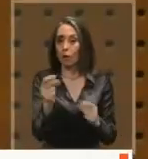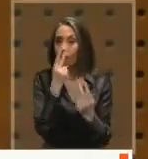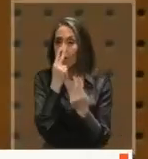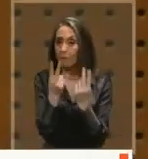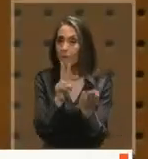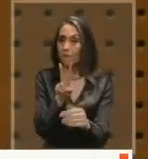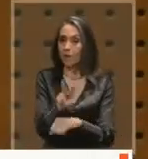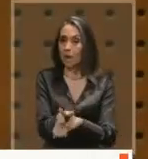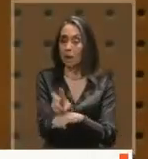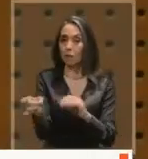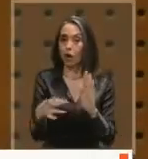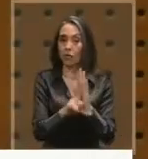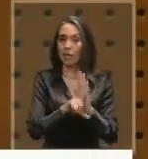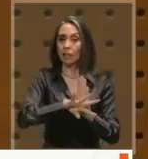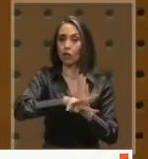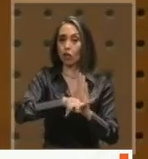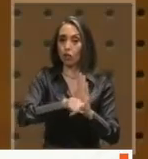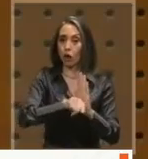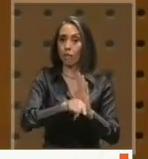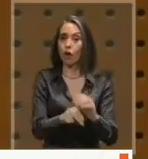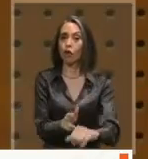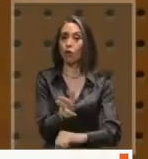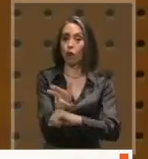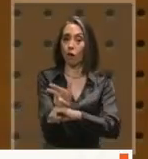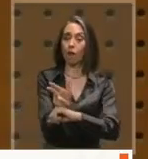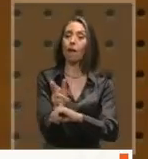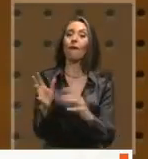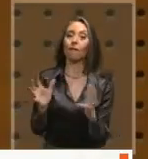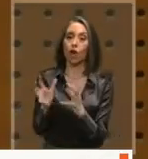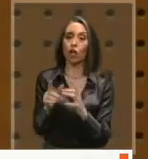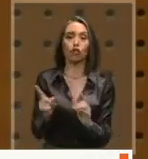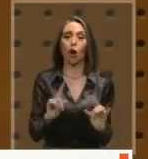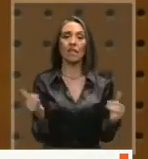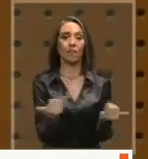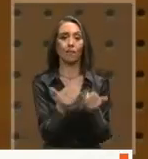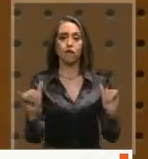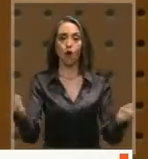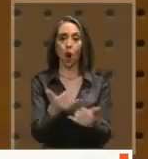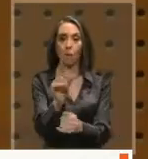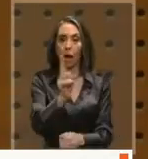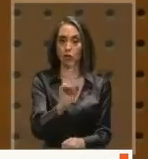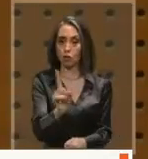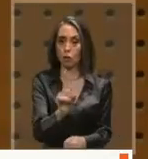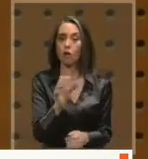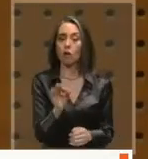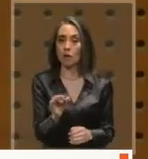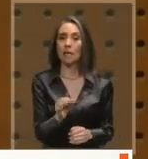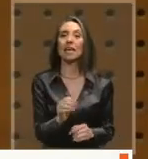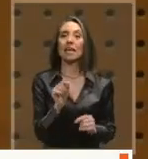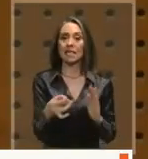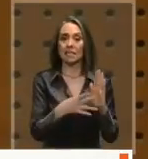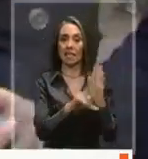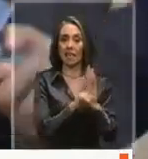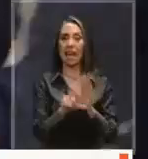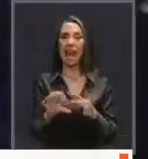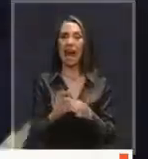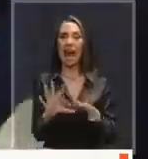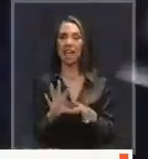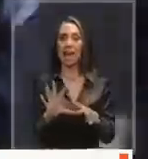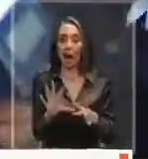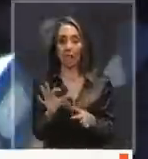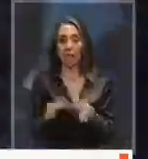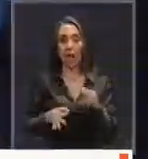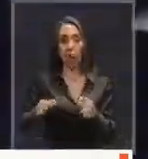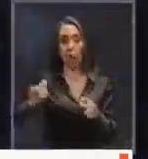en presencia de un delito de robo con violencia. Esto no es una broma. Es un delito particularmente grave. El tribunal